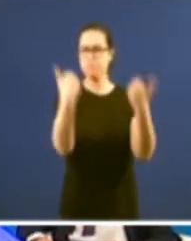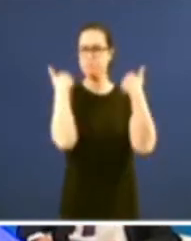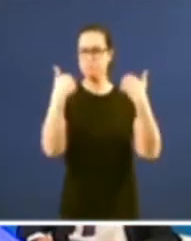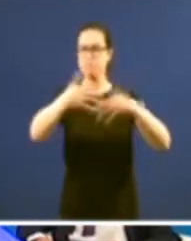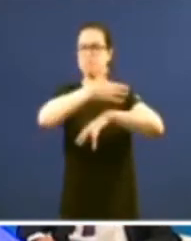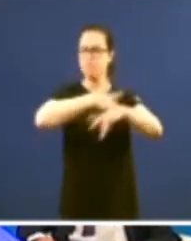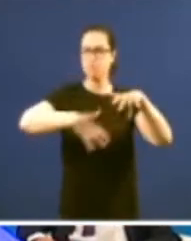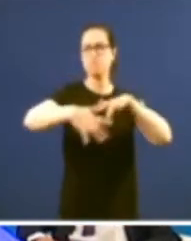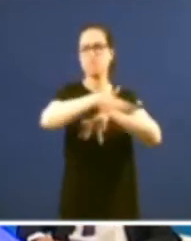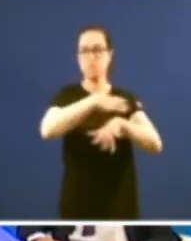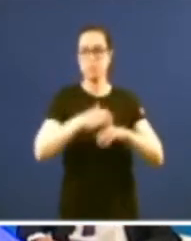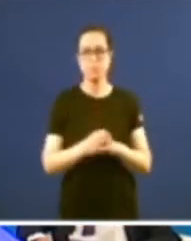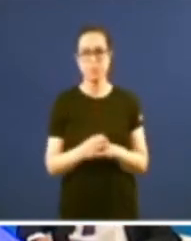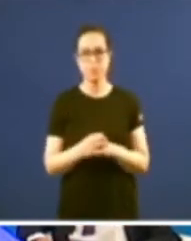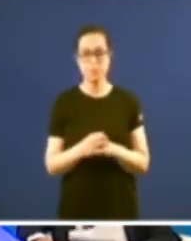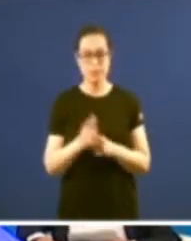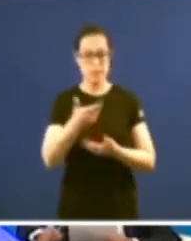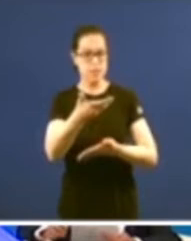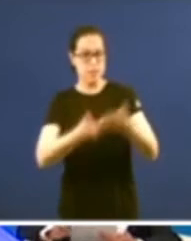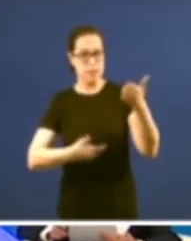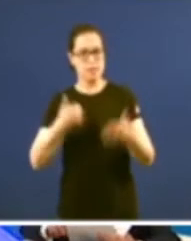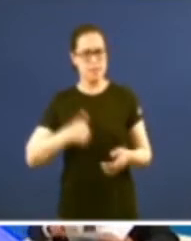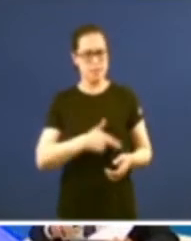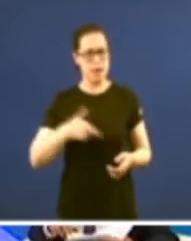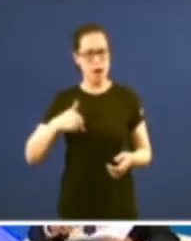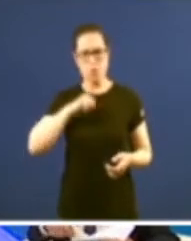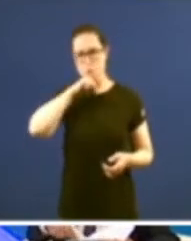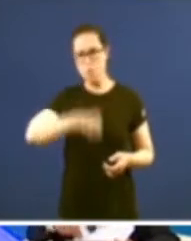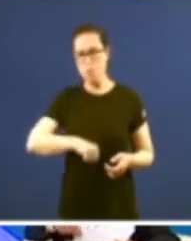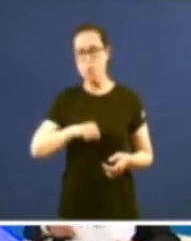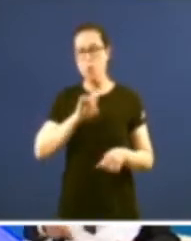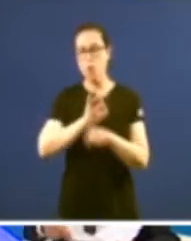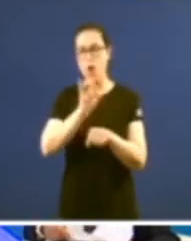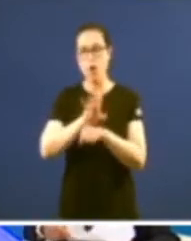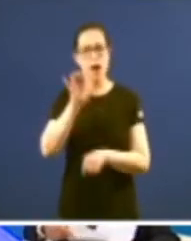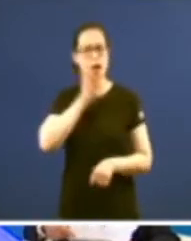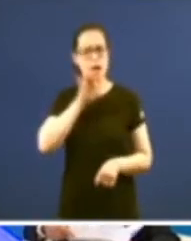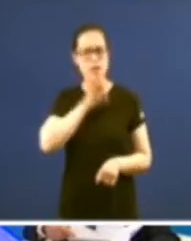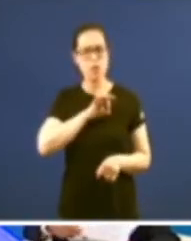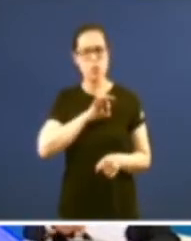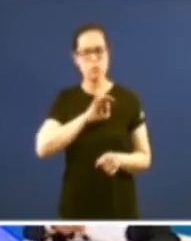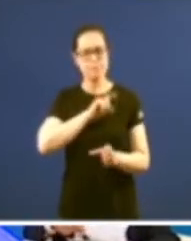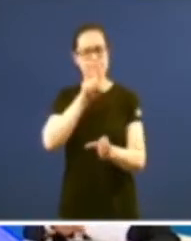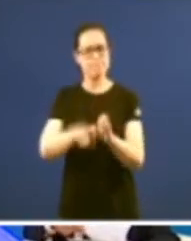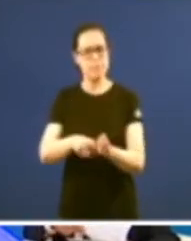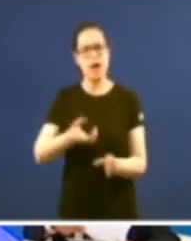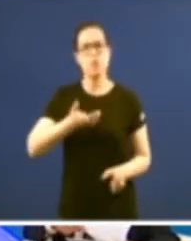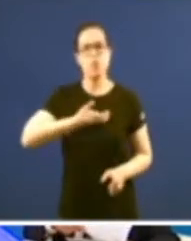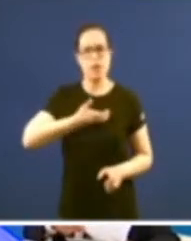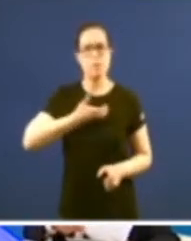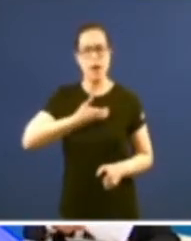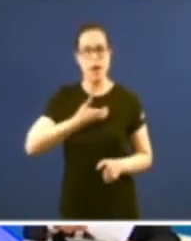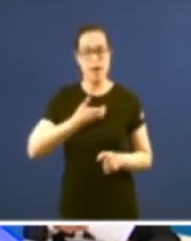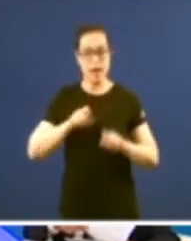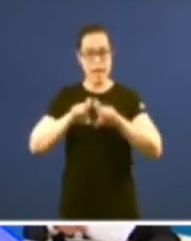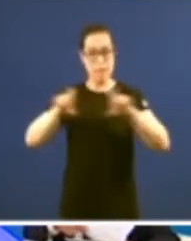eso, o xornal compostelán alentó desde el primer momento a inteligente decisión de la Corporación Municipal de ceder parte de sus